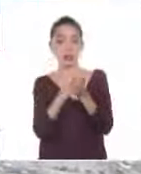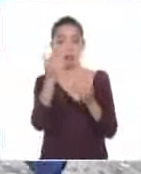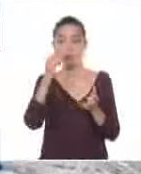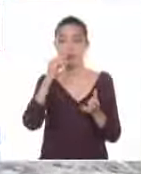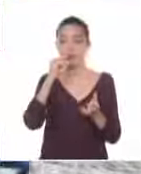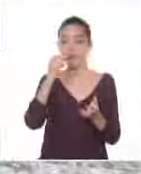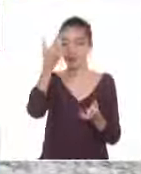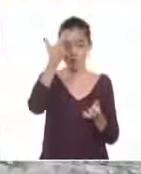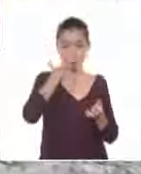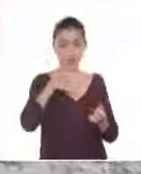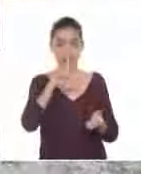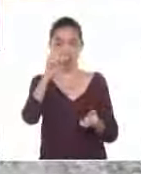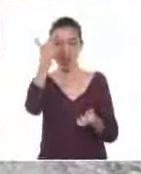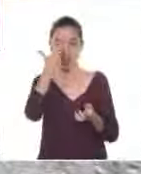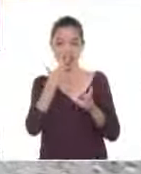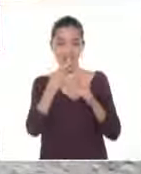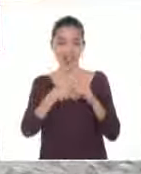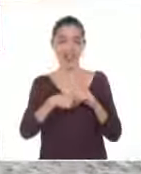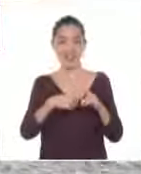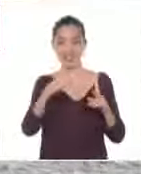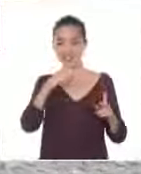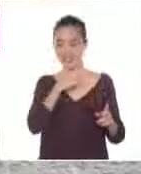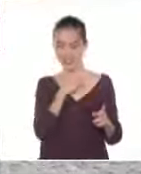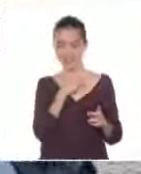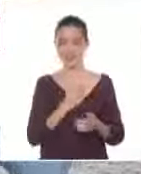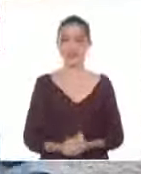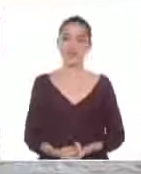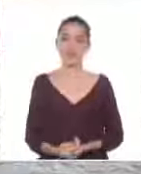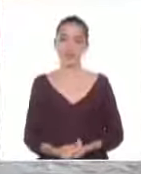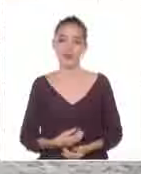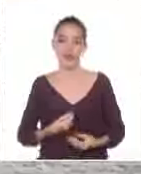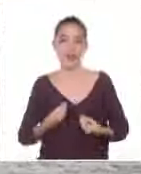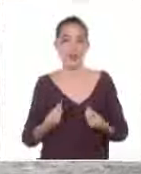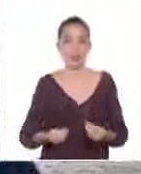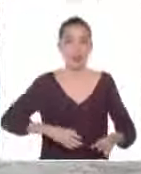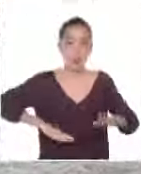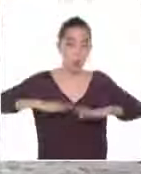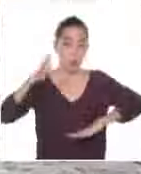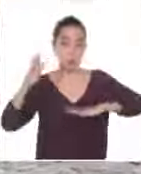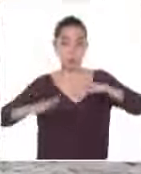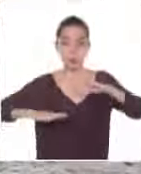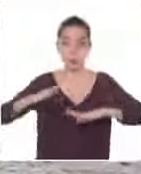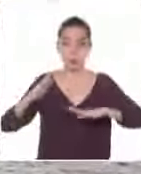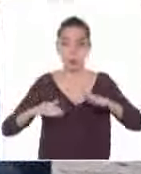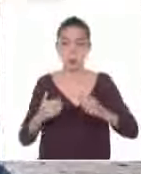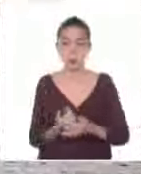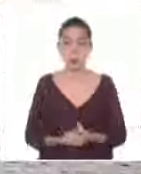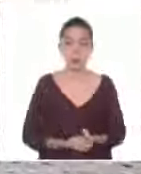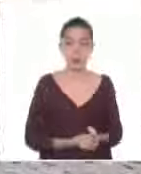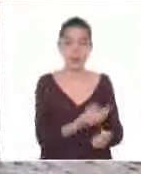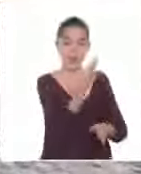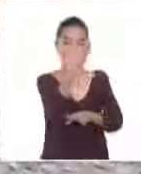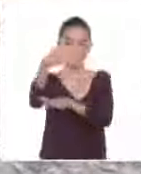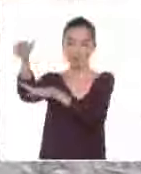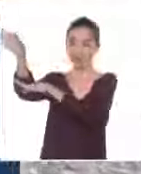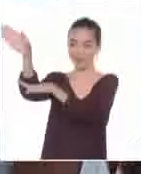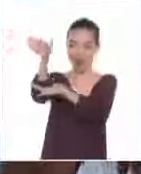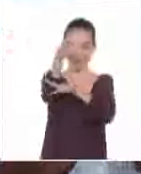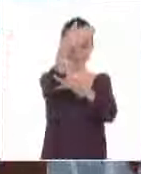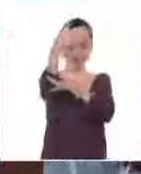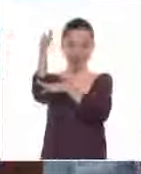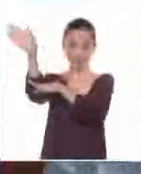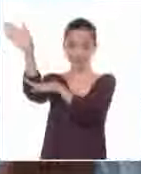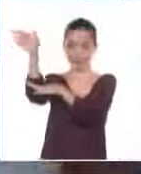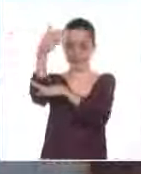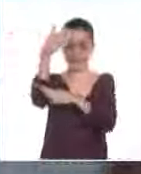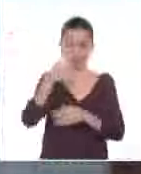el inicio de la Ruta de la Rumba 2024, al compás de la representación de la ceremonia de la bandera en la Plaza de Armas de La Habana,